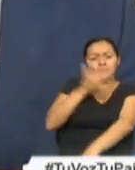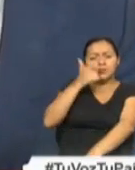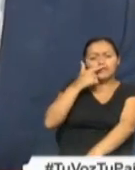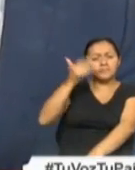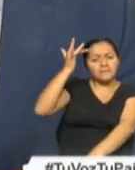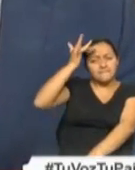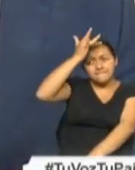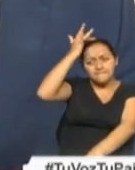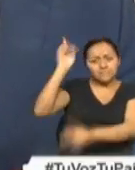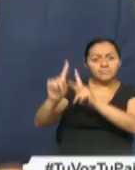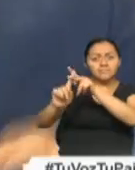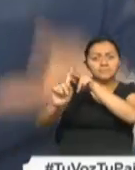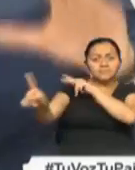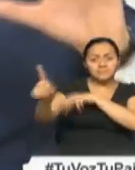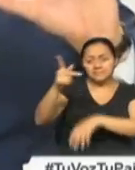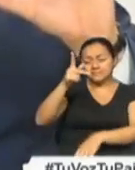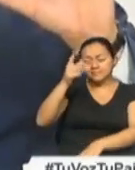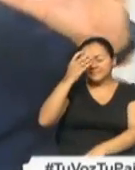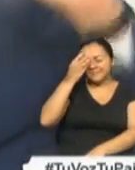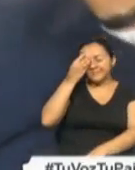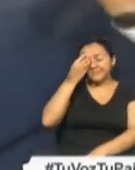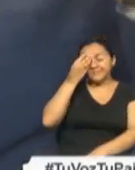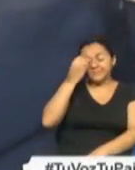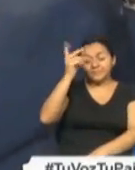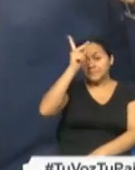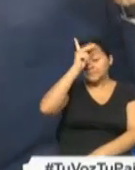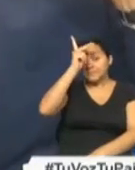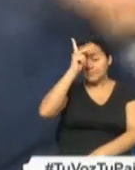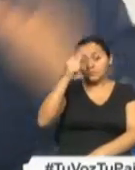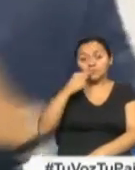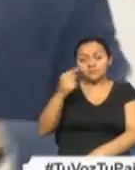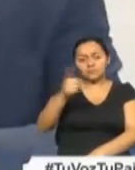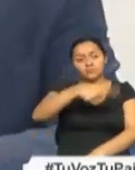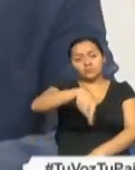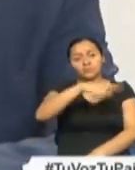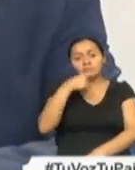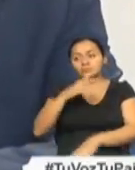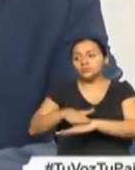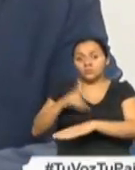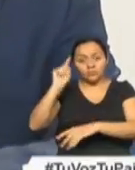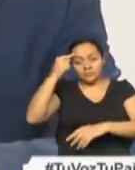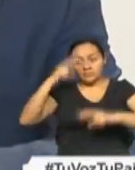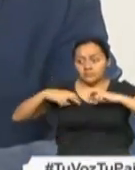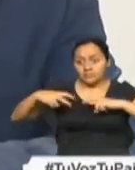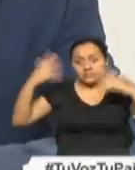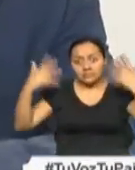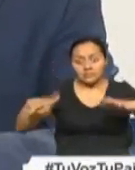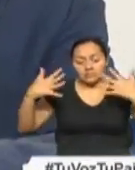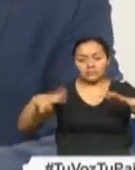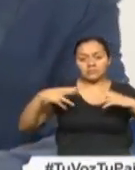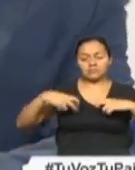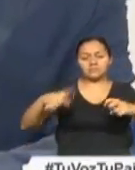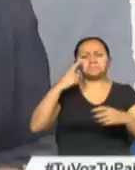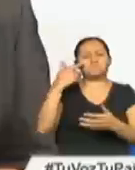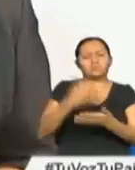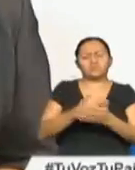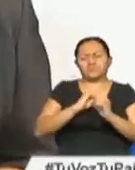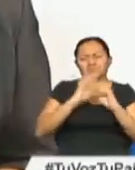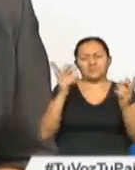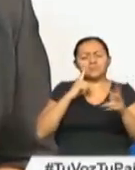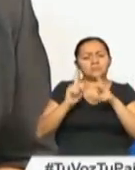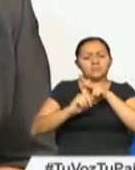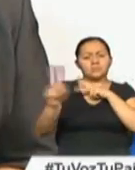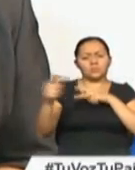ocultar los medios, ¿no? Porque no fueron los políticamente correctos los cabecillas. Ya no hay lugar a dudas, están los mails, están las pruebas. Está